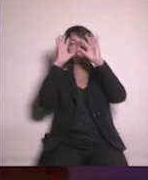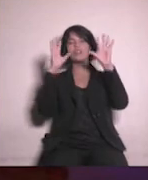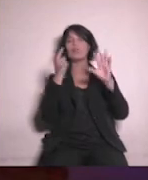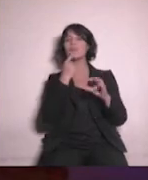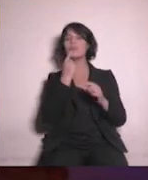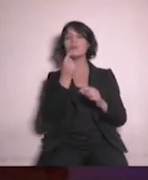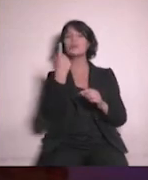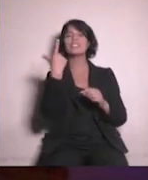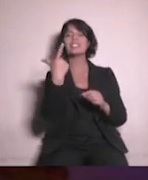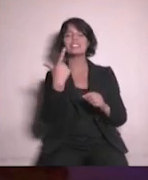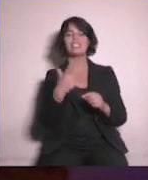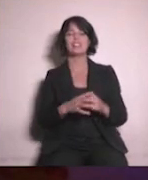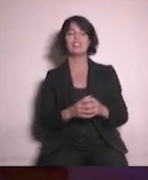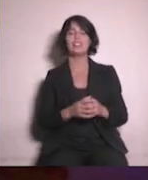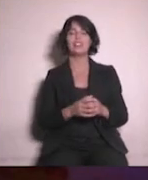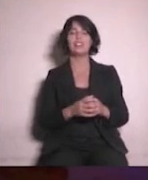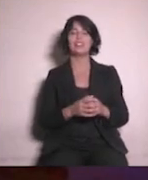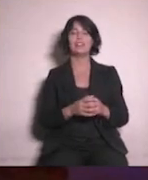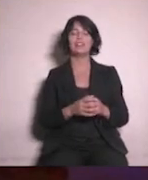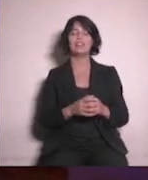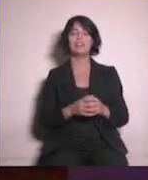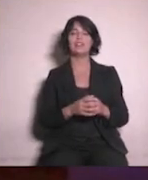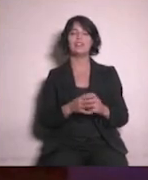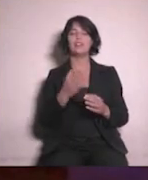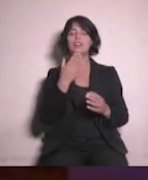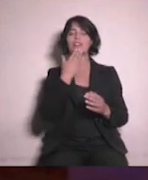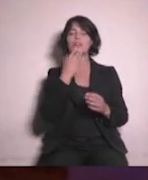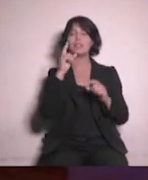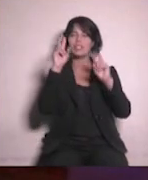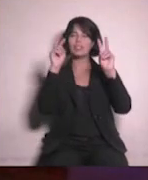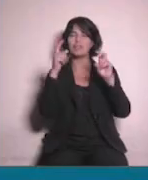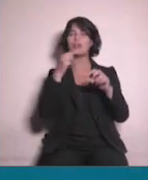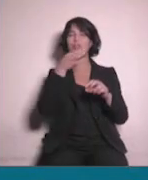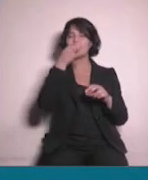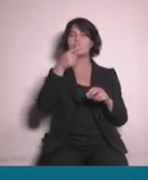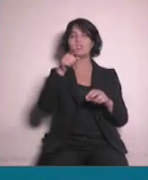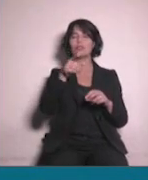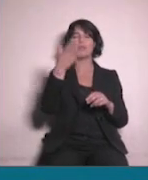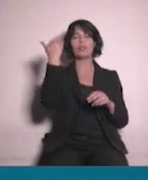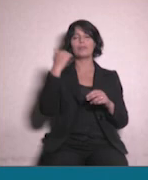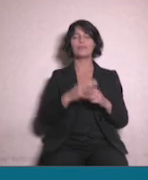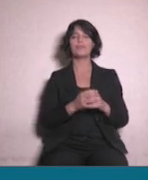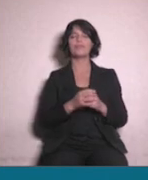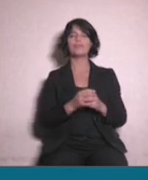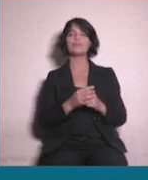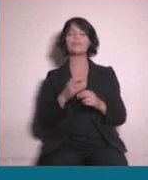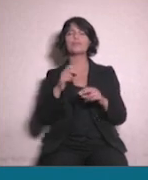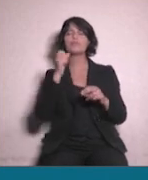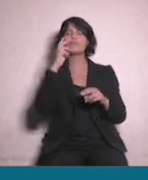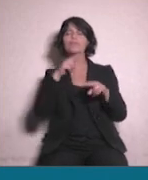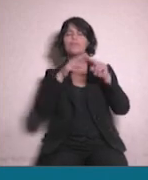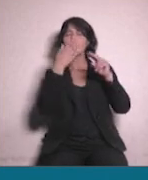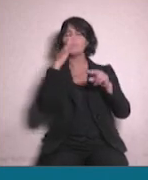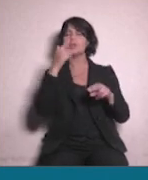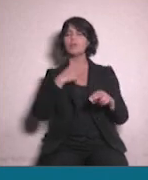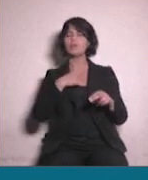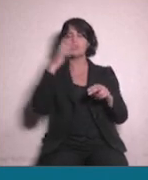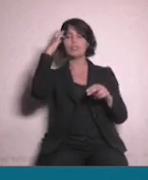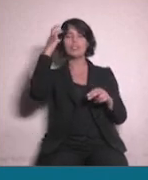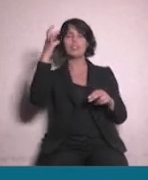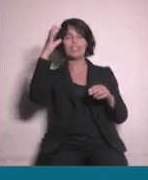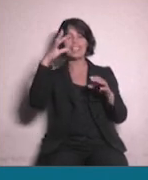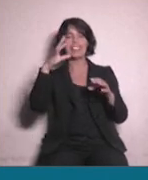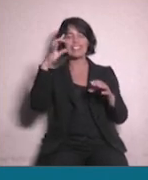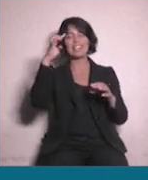Pregunta 7, y de este tema también hemos hablado en tu presentación. ¿En qué fondo me conviene estar? ¿Por qué no se puede entregar